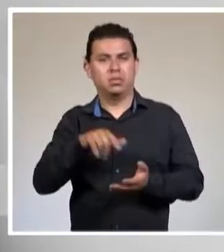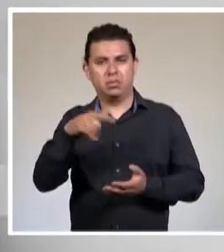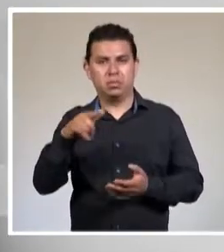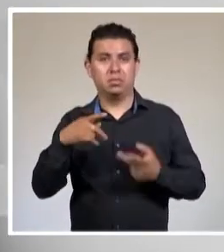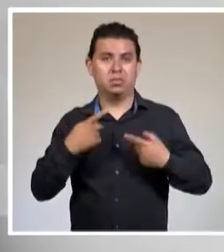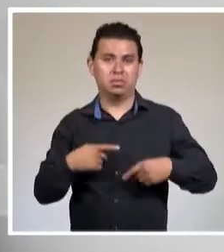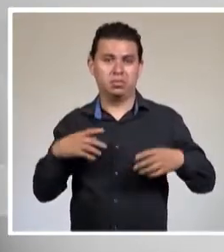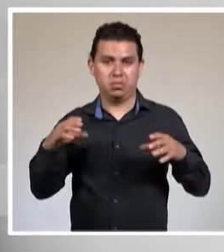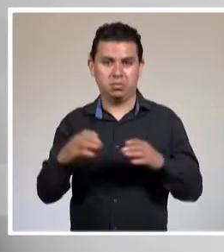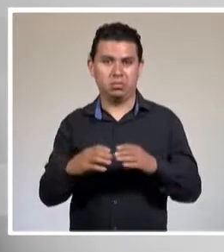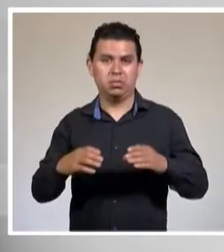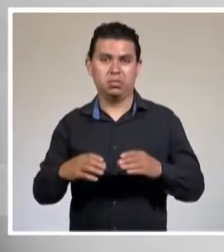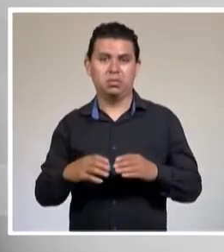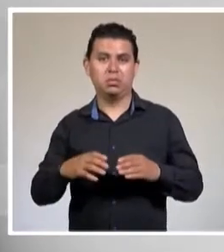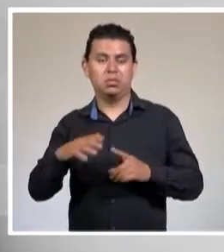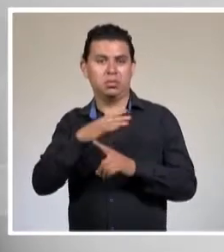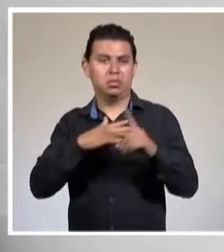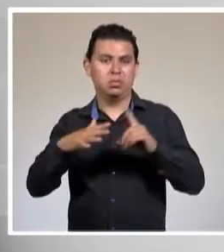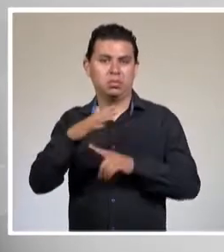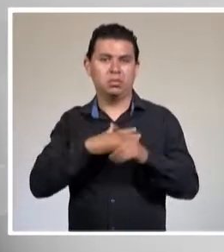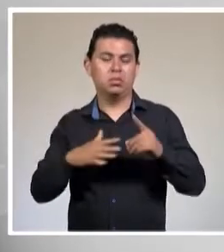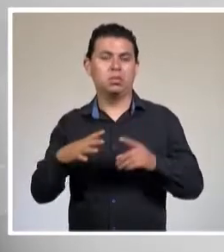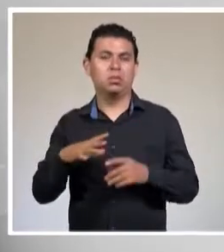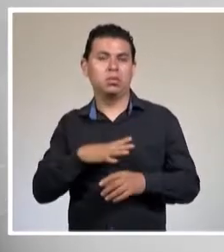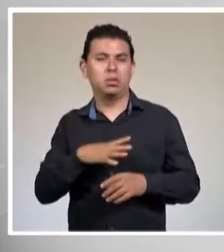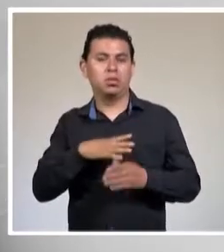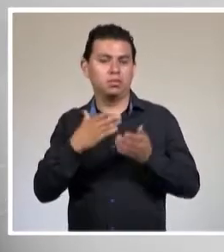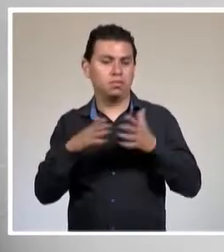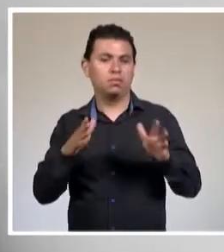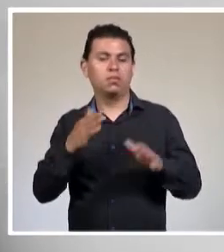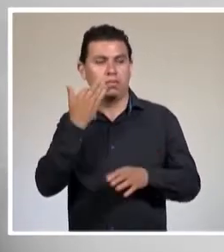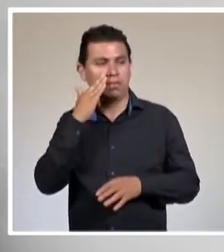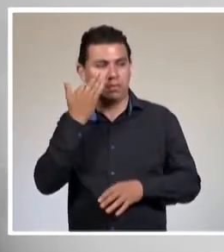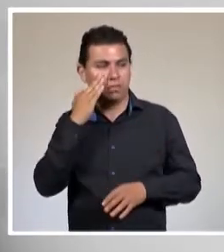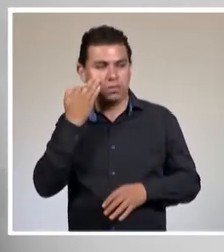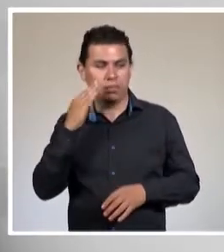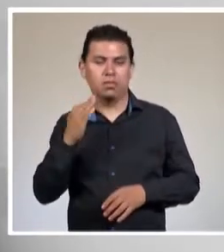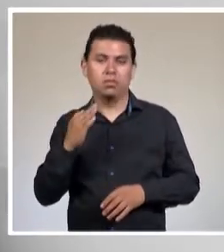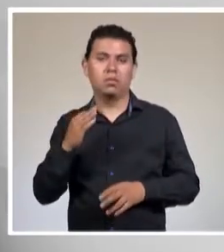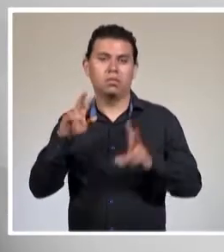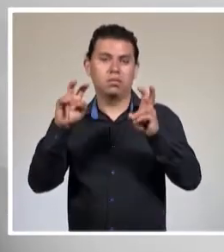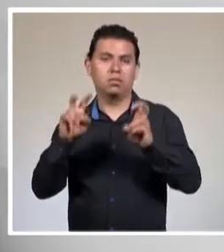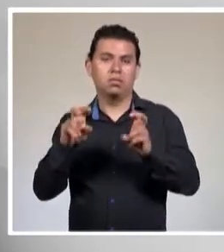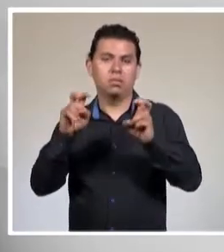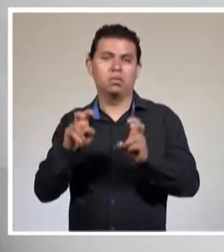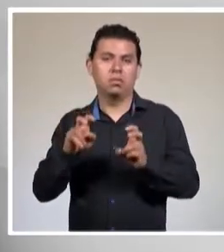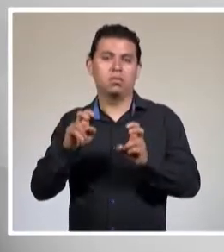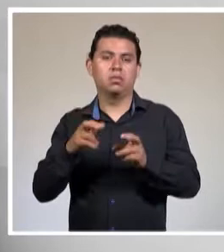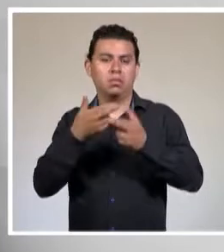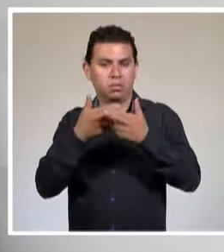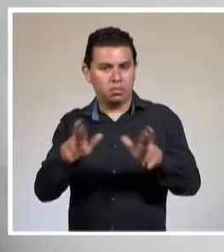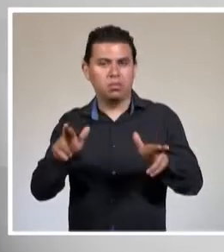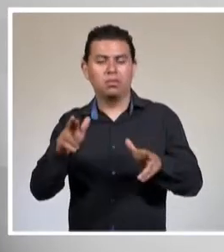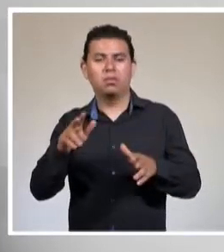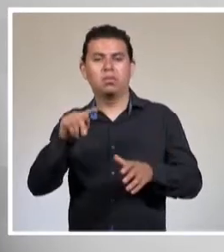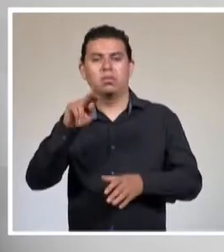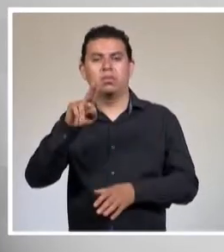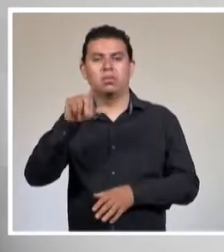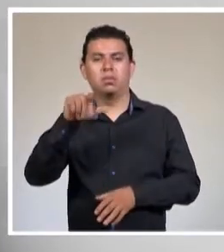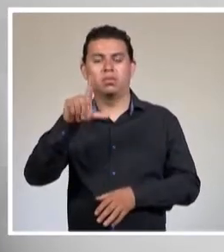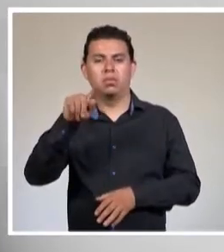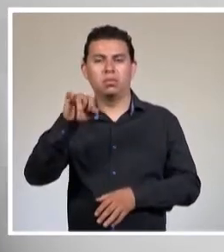de personas originarias de la comunidad abrió una cuenta de facebook nombrada restauremos to land 5